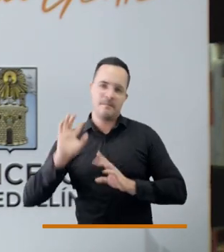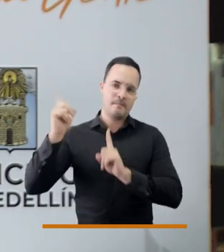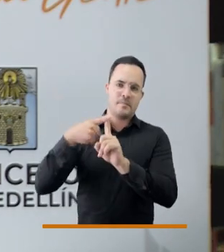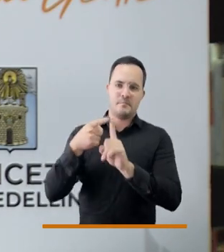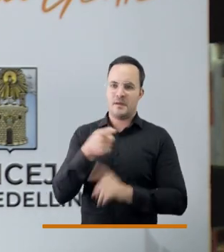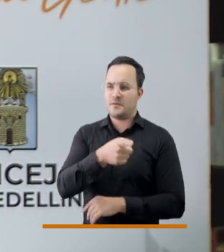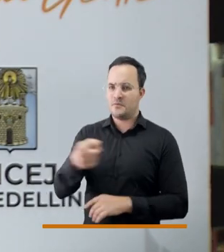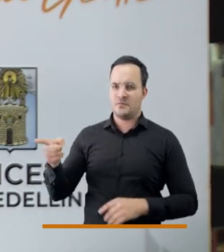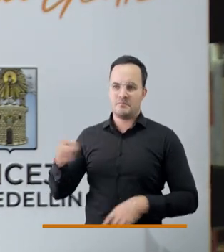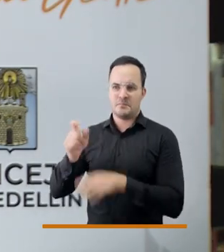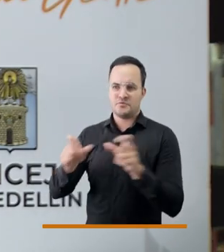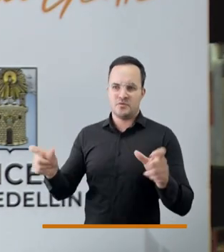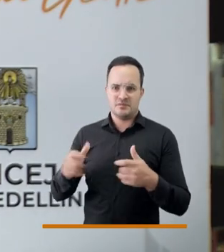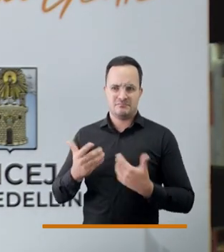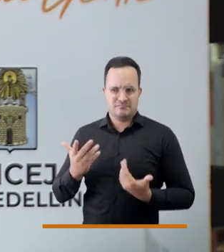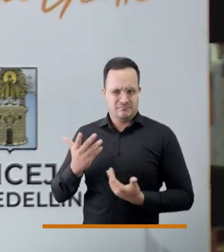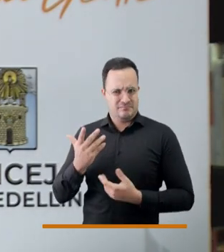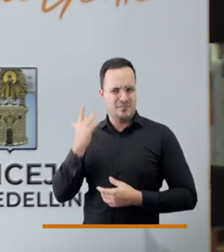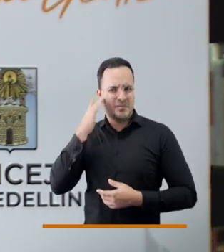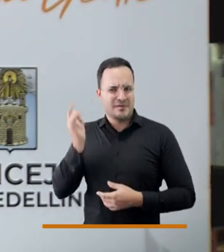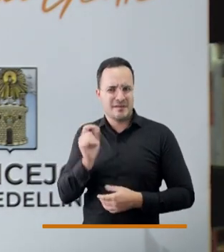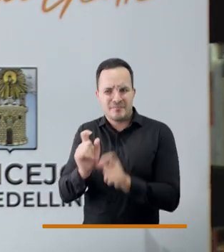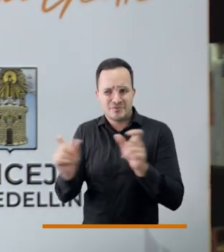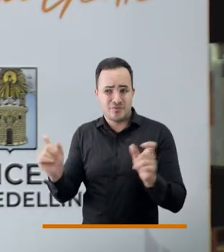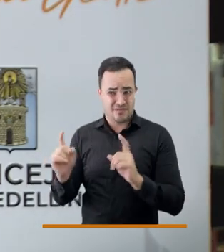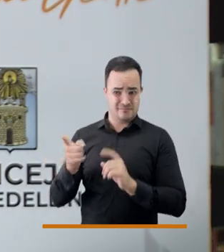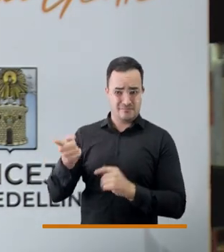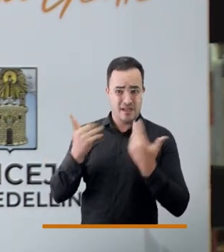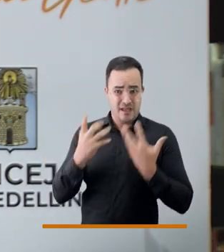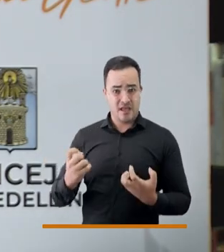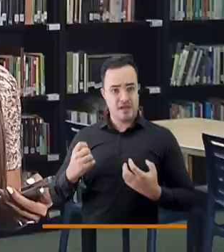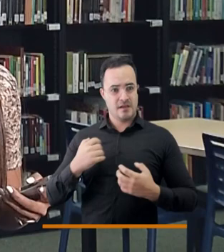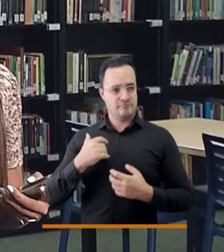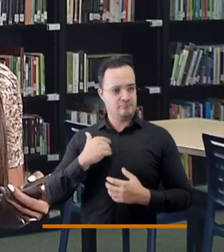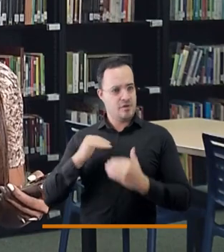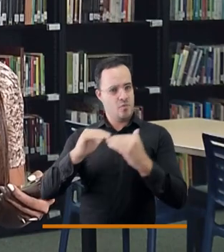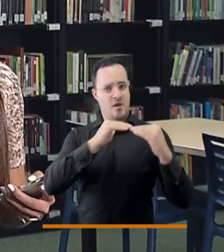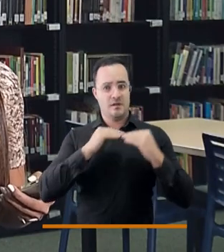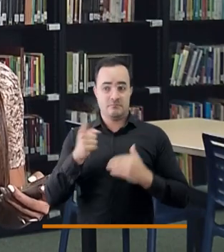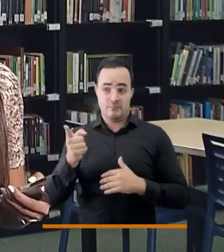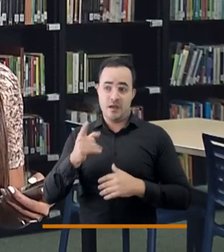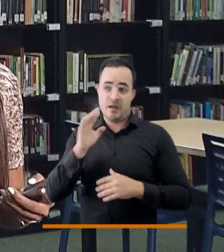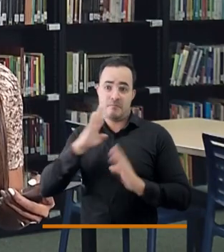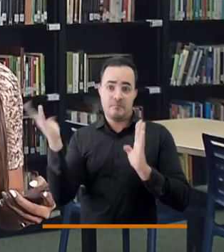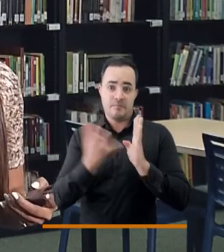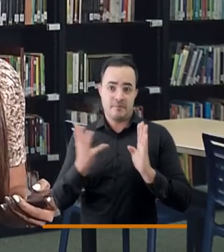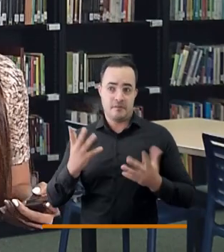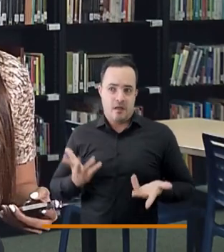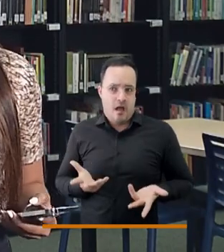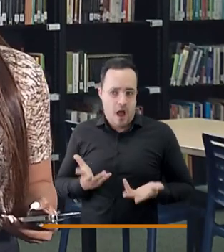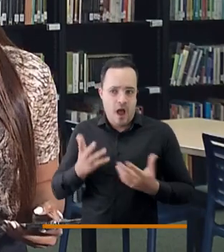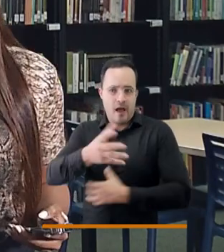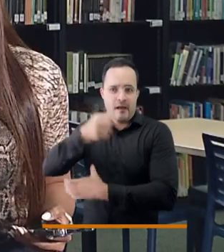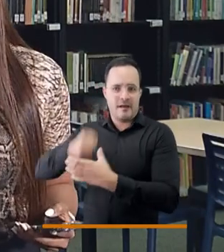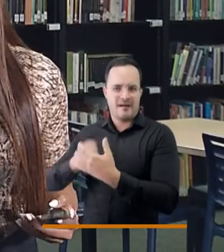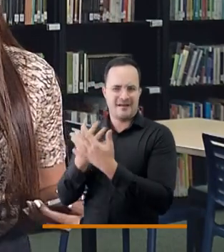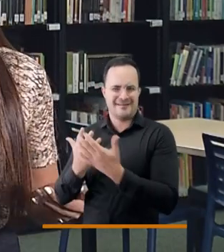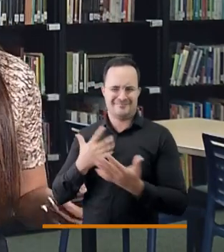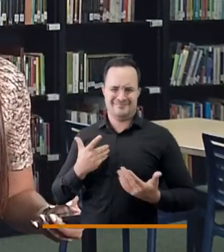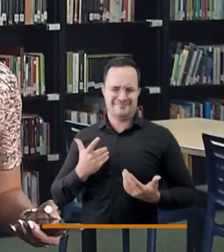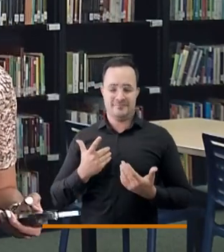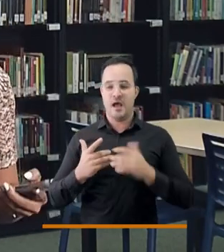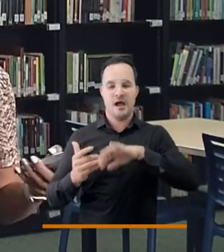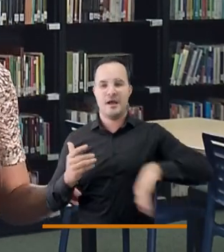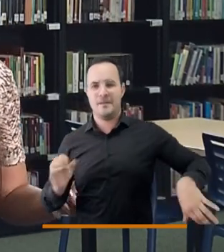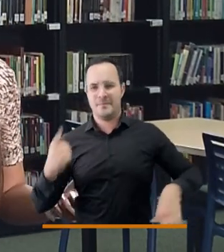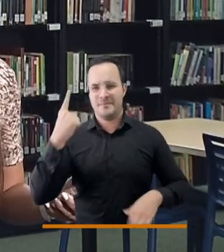privilegiando los derechos de estas personas que voluntariamente renunciaron a sus derechos, o sea, están allá porque gustaron estar allá. Está muy bien, sigan